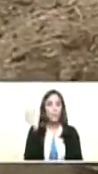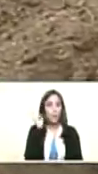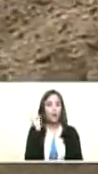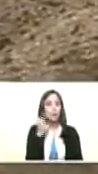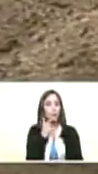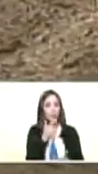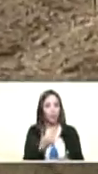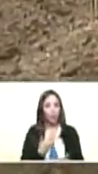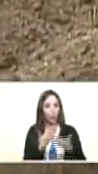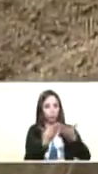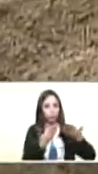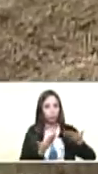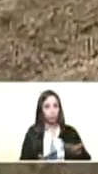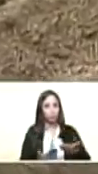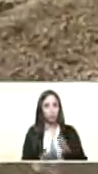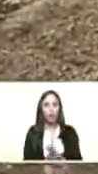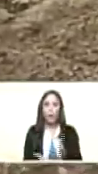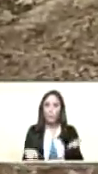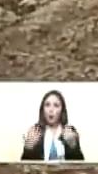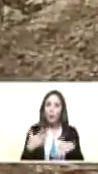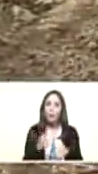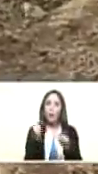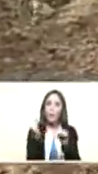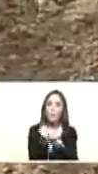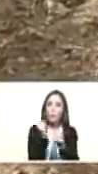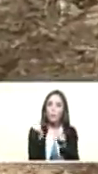propuso, haga un plan chamba senil.